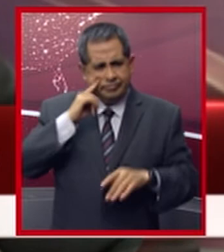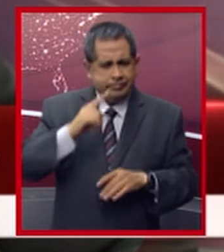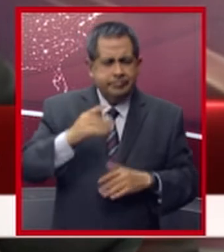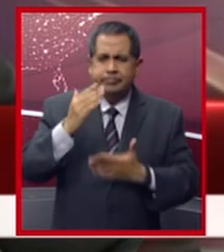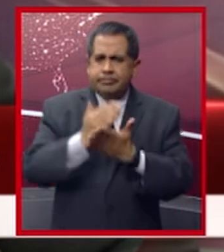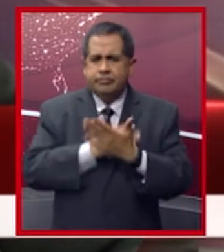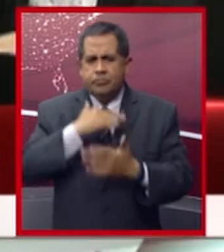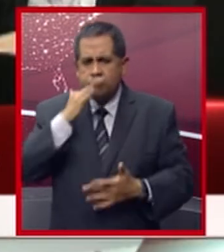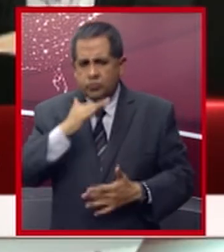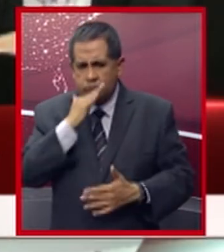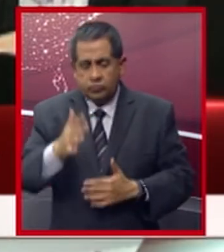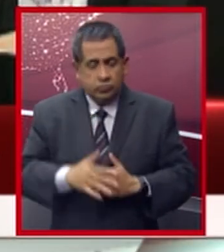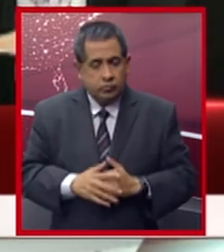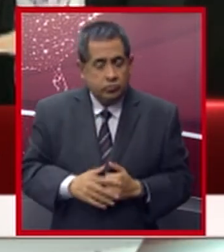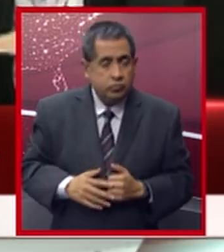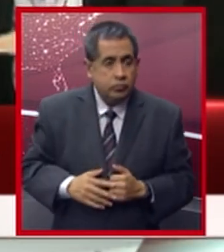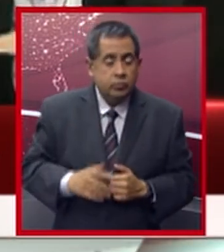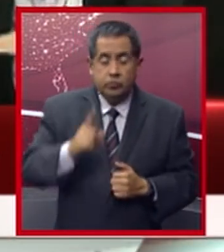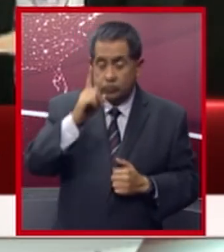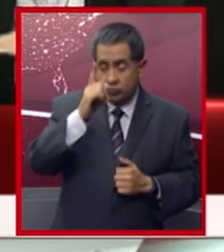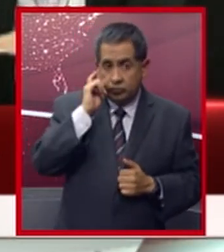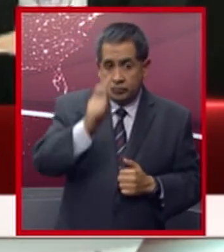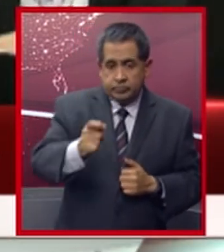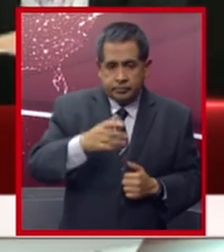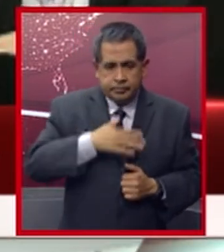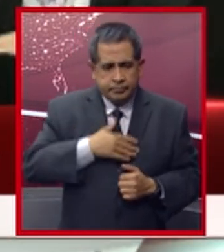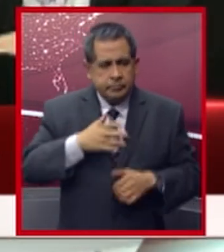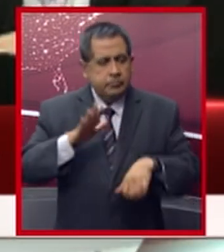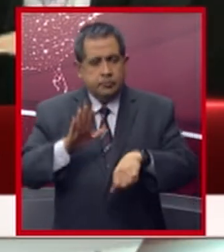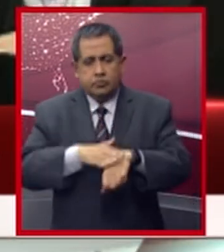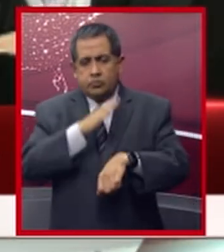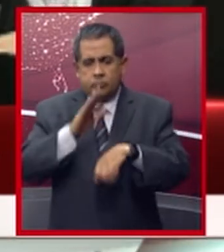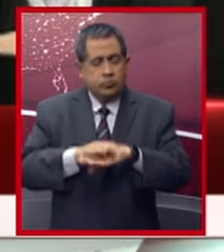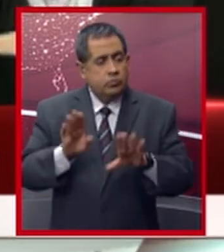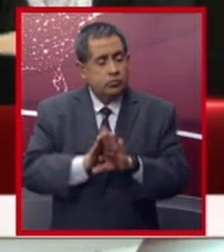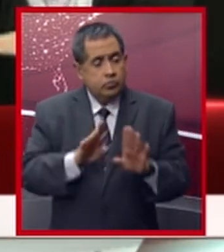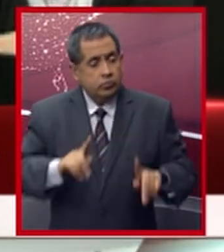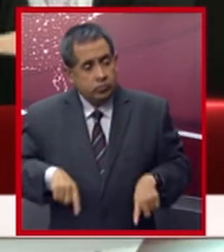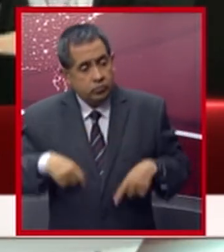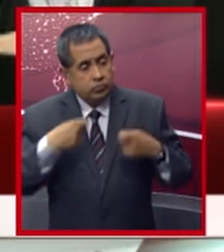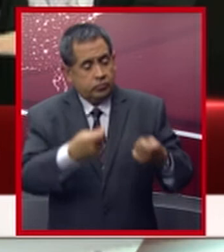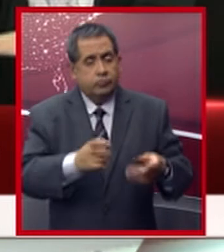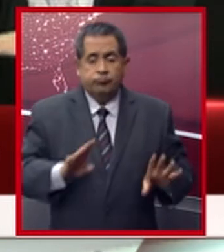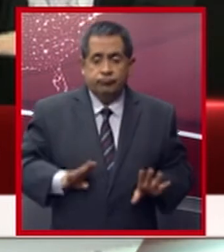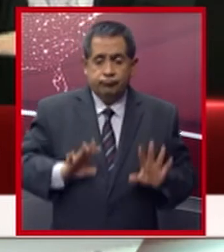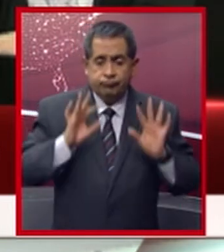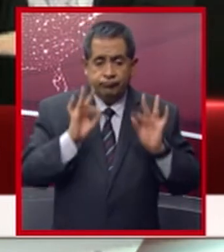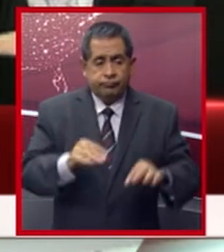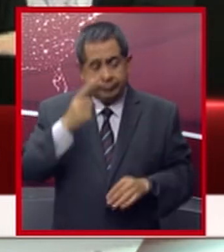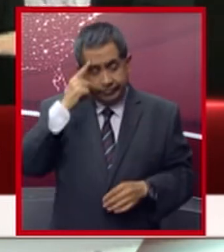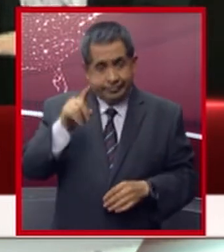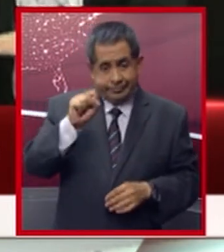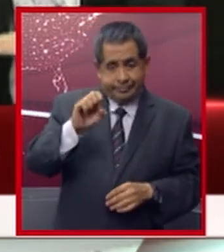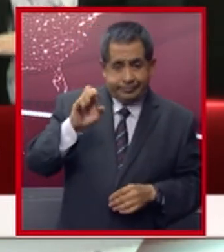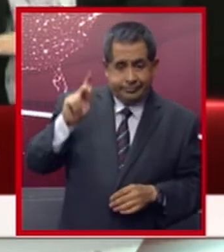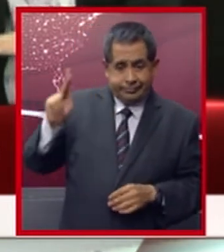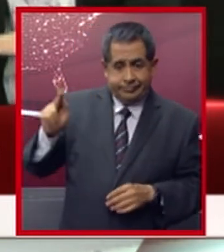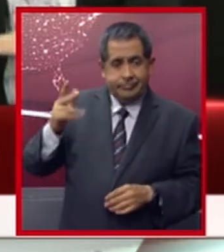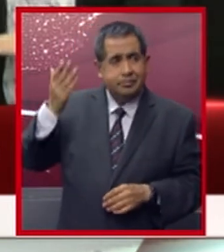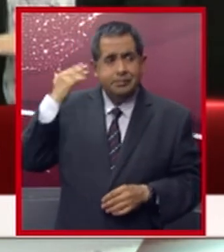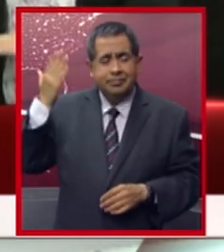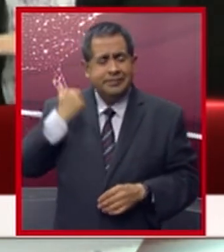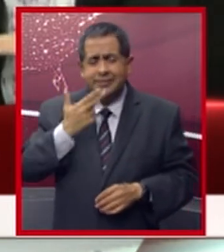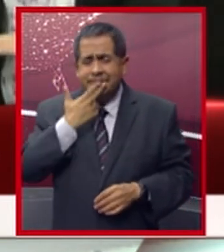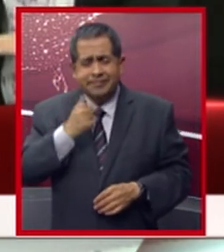la corrupción. Pero una cosa más, el sistema de cualificaciones que debe de tener la Secretaría de Educación nunca ha